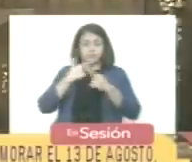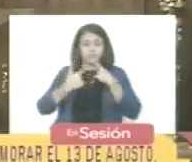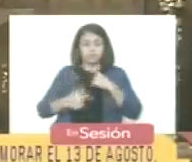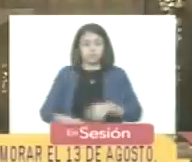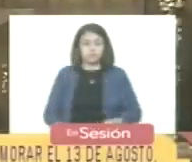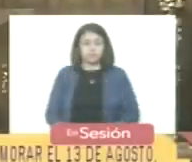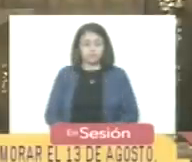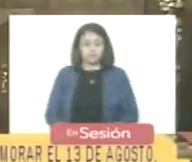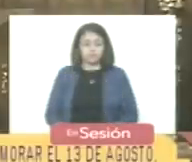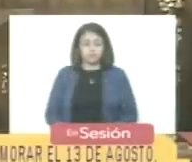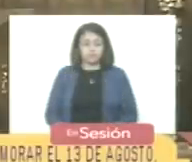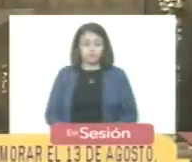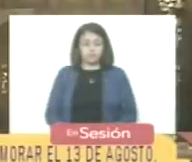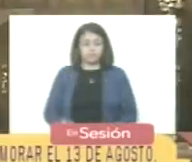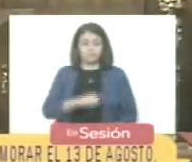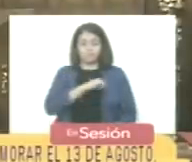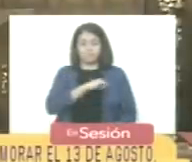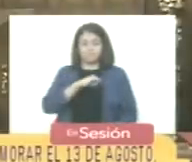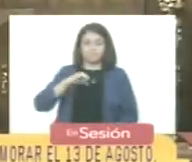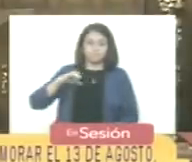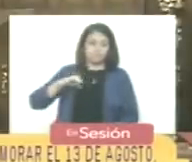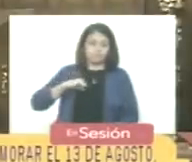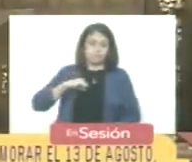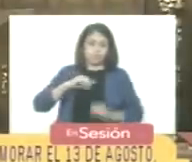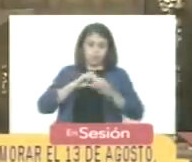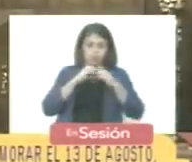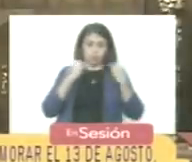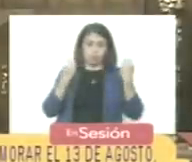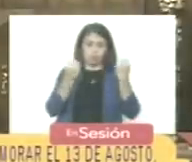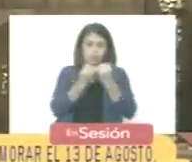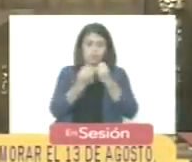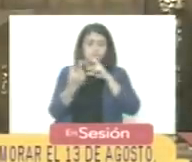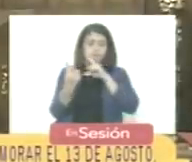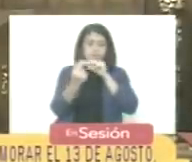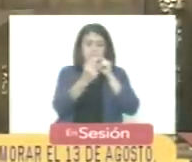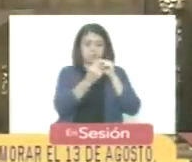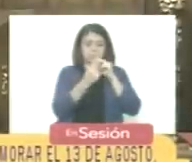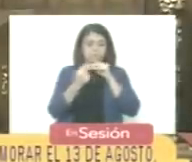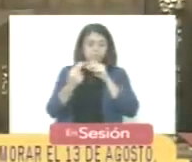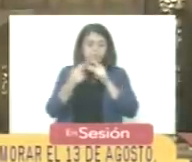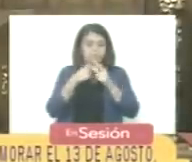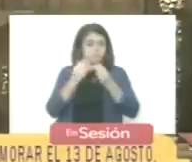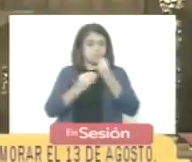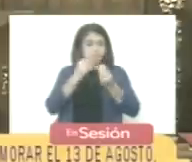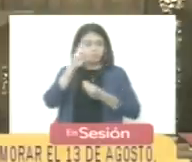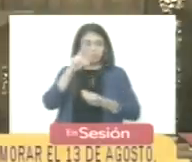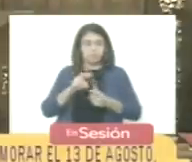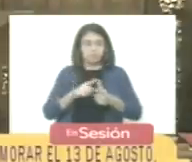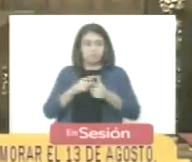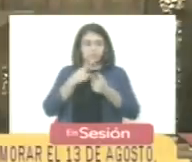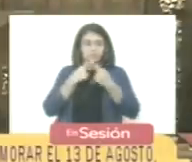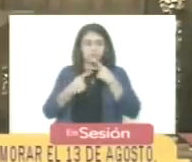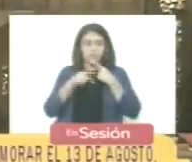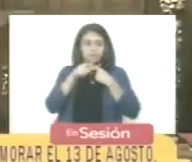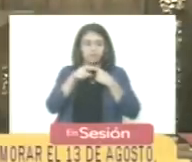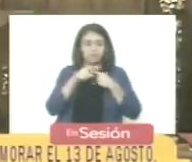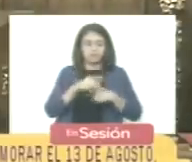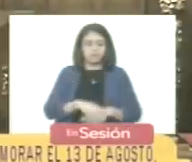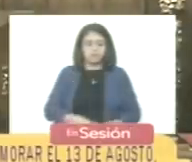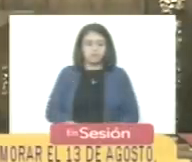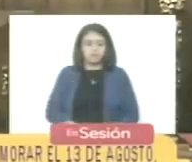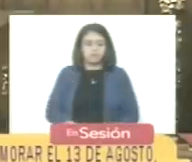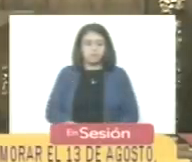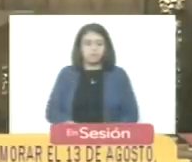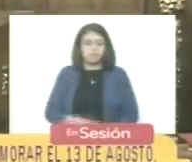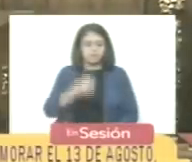en la intimidad del despacho, allí conversando sobre la dinámica diaria, yo le decía a Darío,